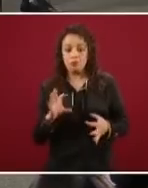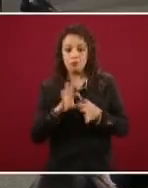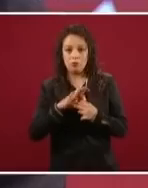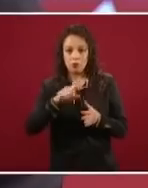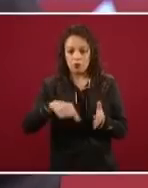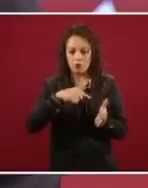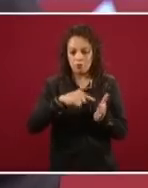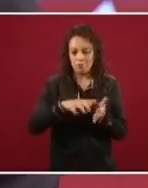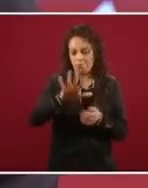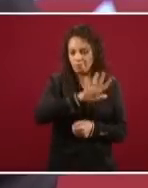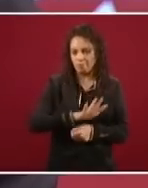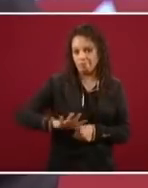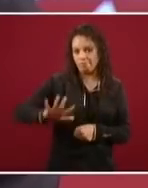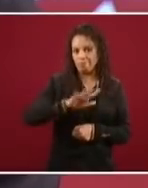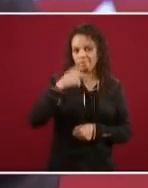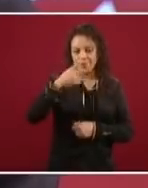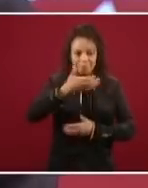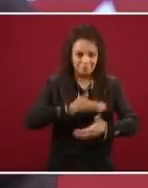comercial